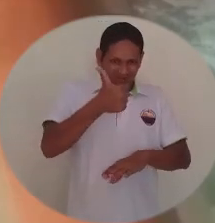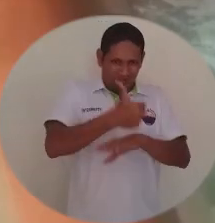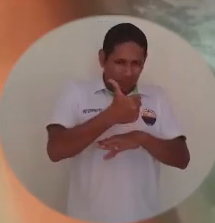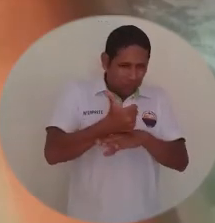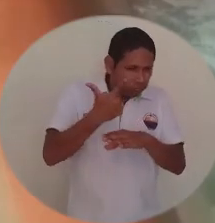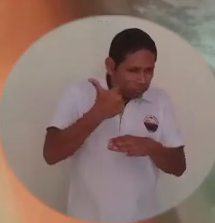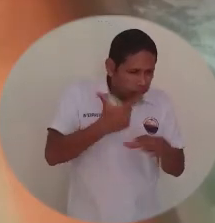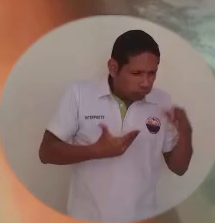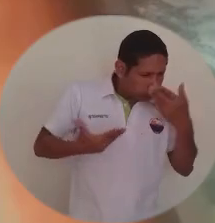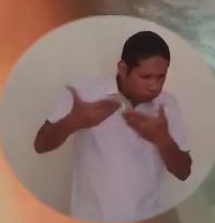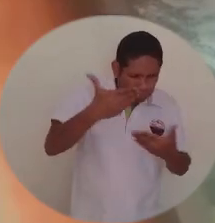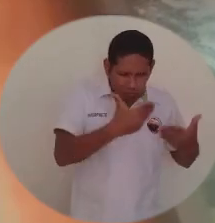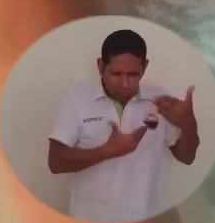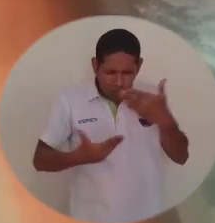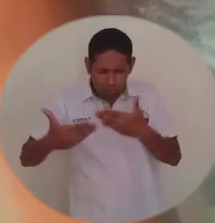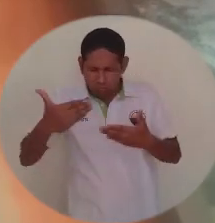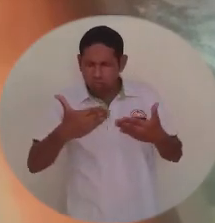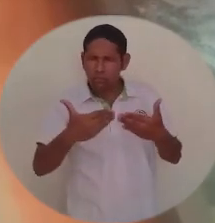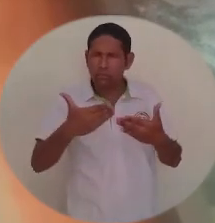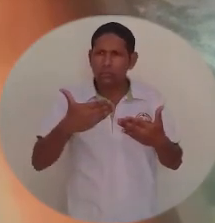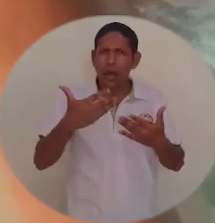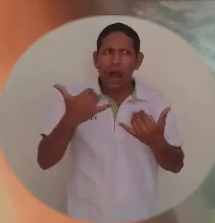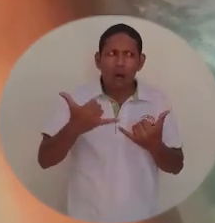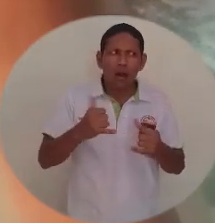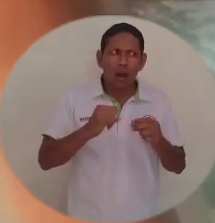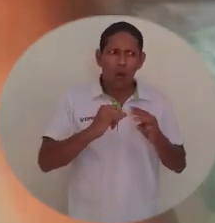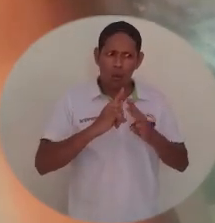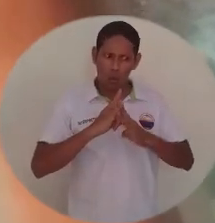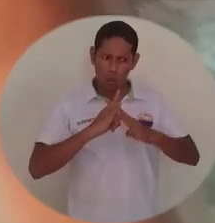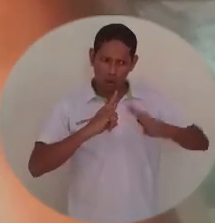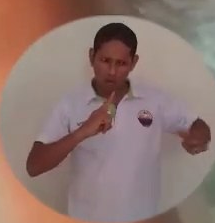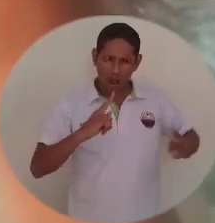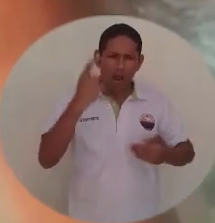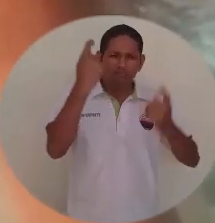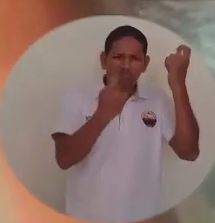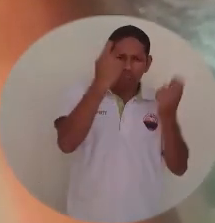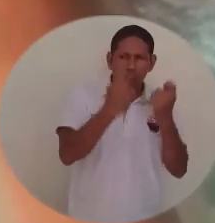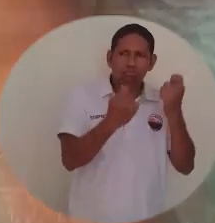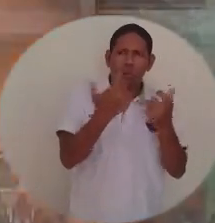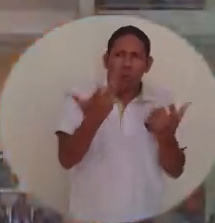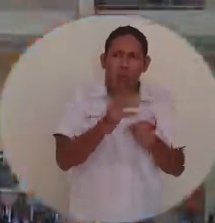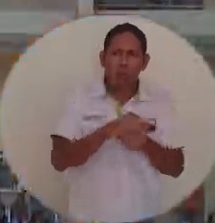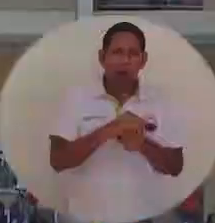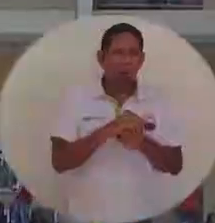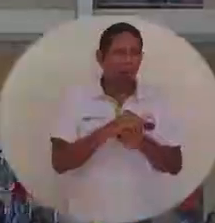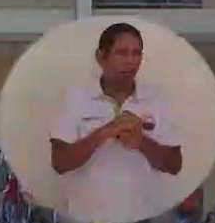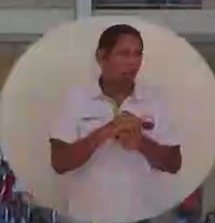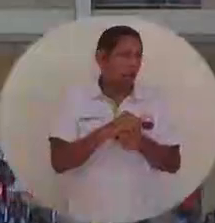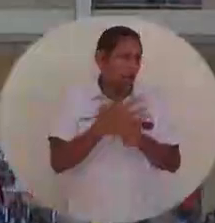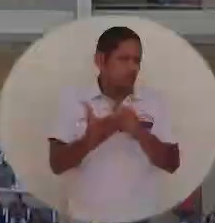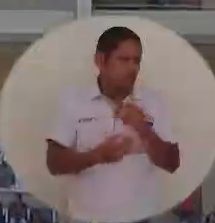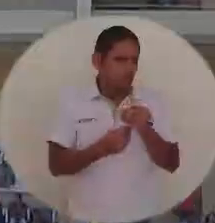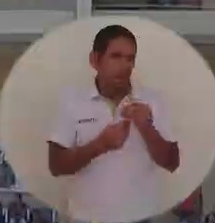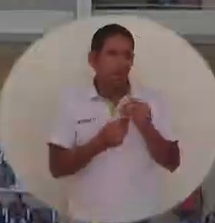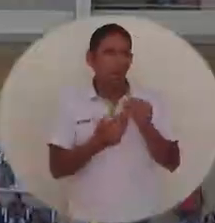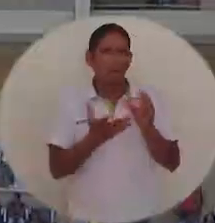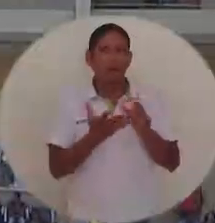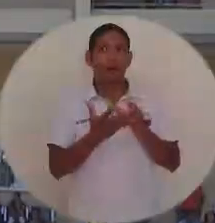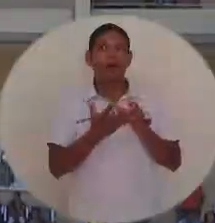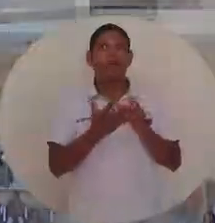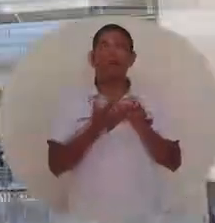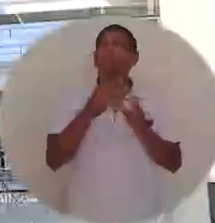estudió y consideró, digamos, la situación financiera de la universidad, la posibilidad que hubiese